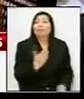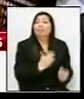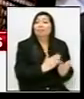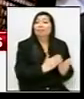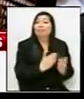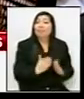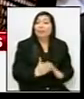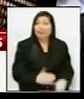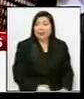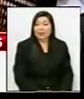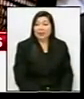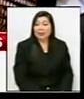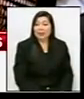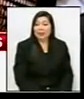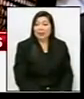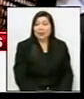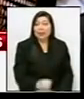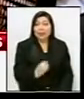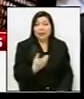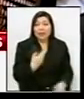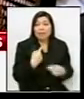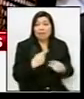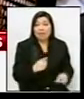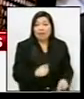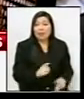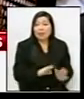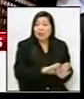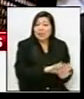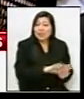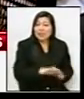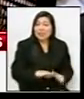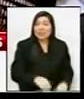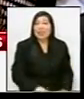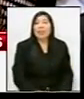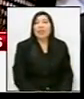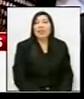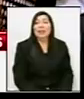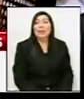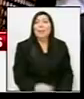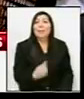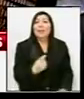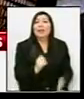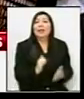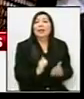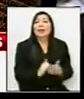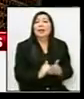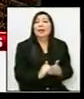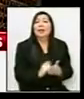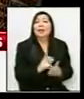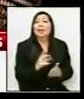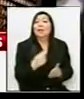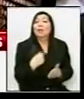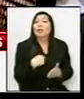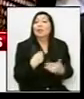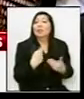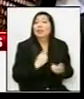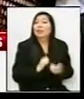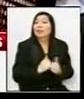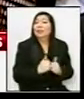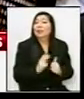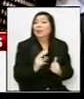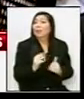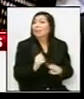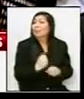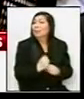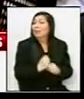elimine el concepto de la famosa destitución para aquellos funcionarios que nosotros ya lo removimos, que no están